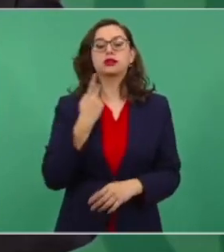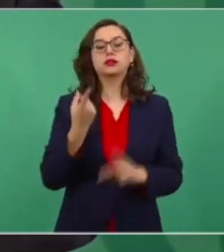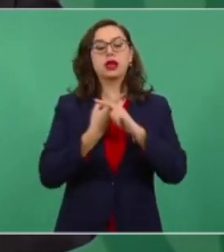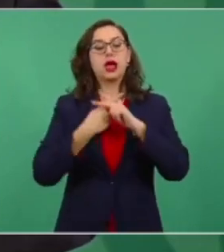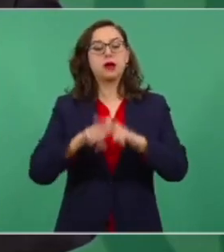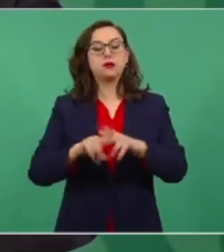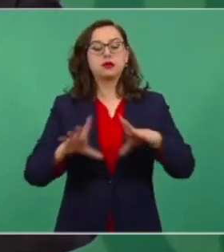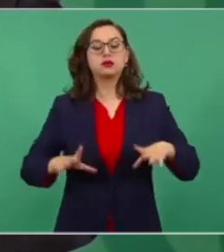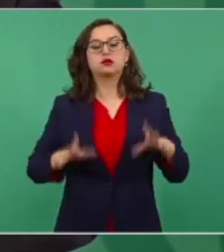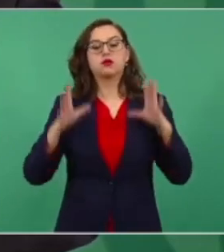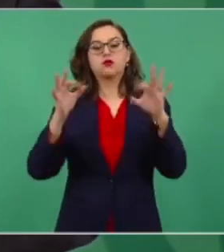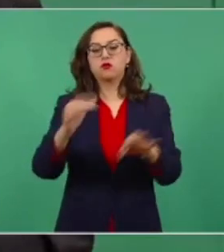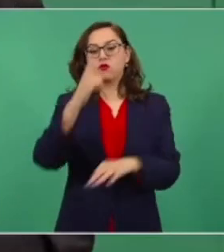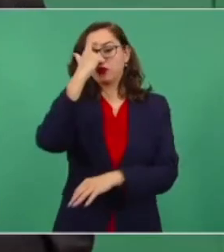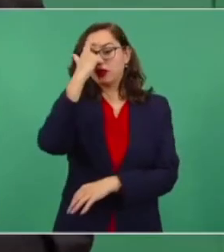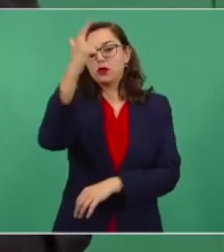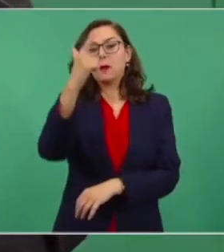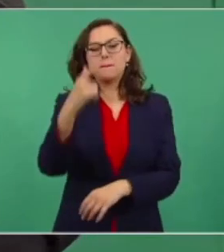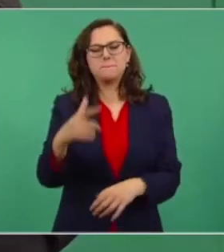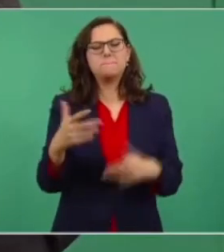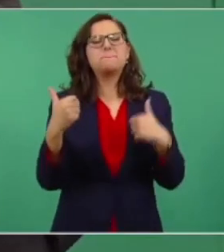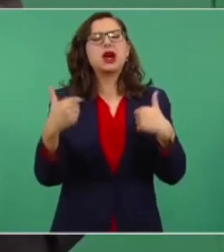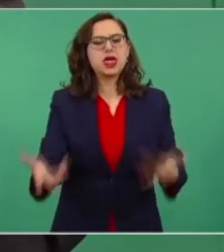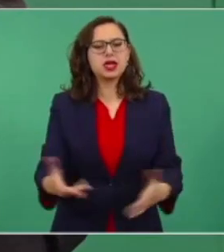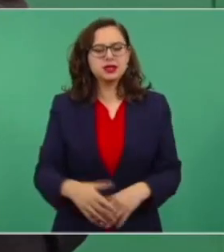para poner orden en el caos.